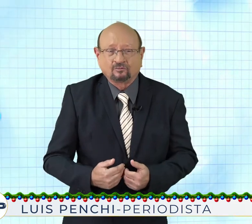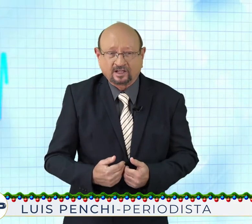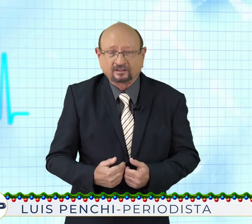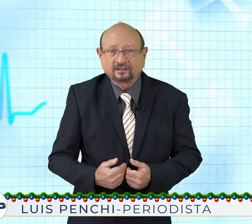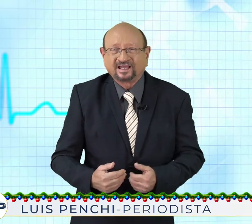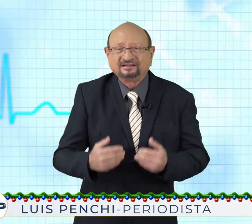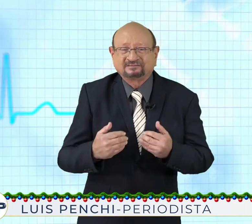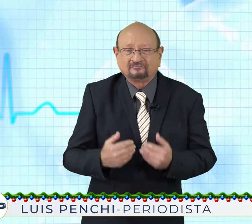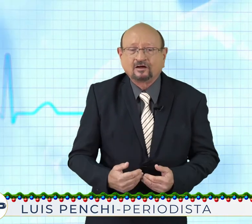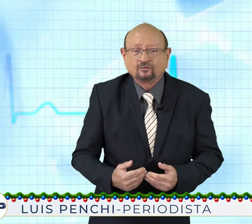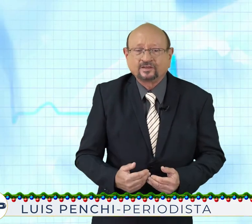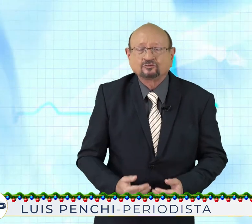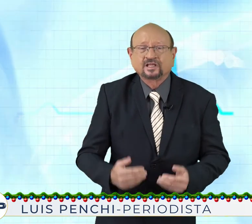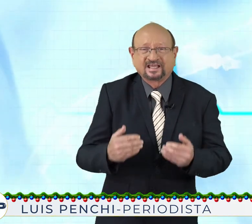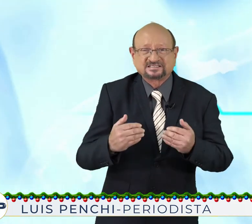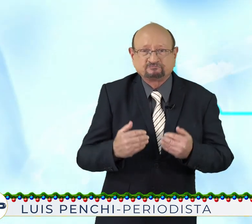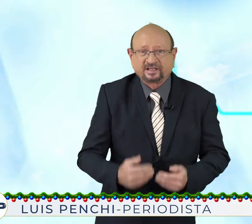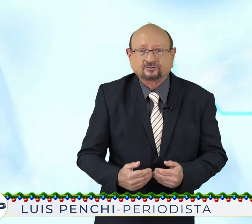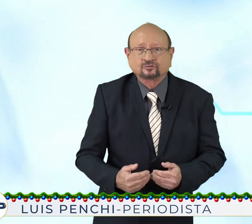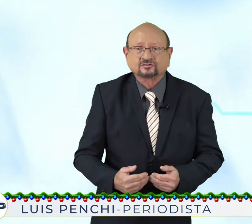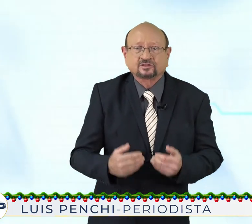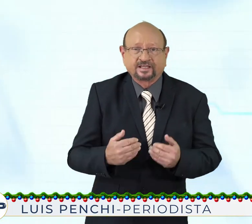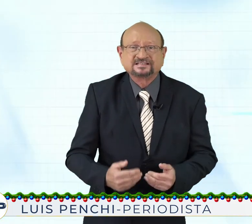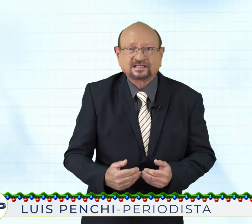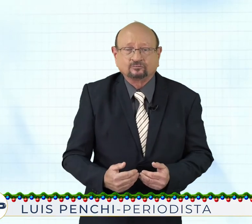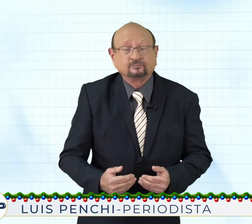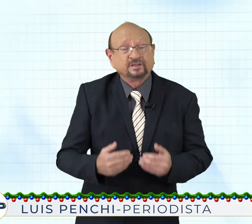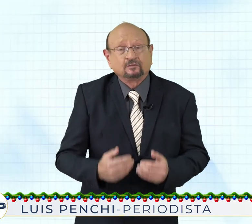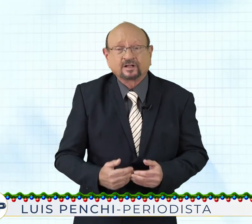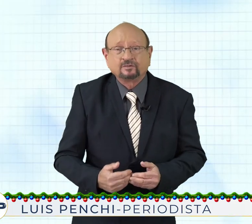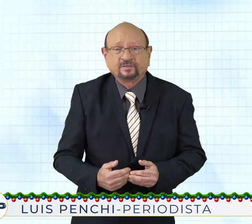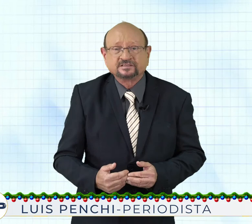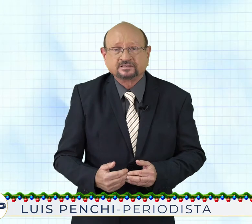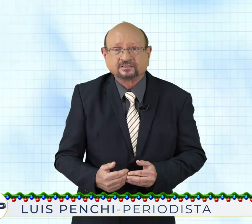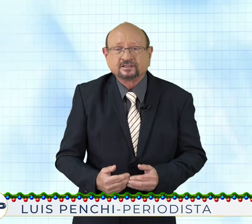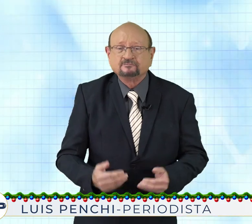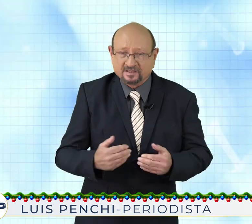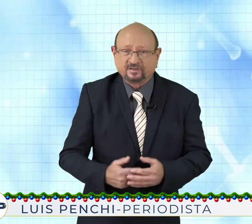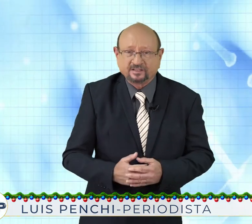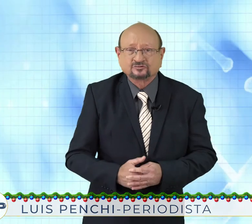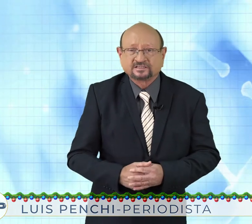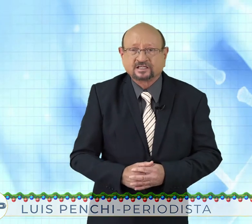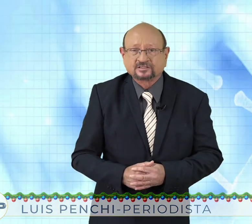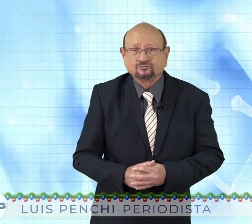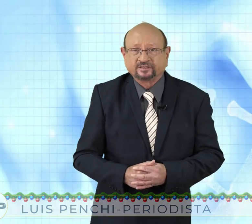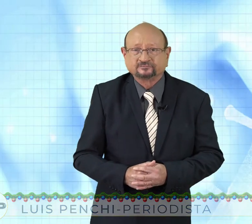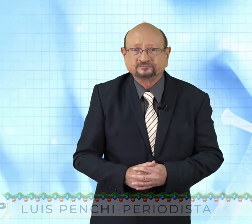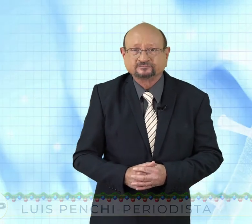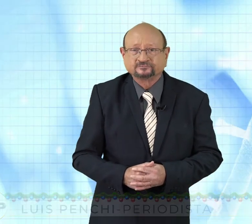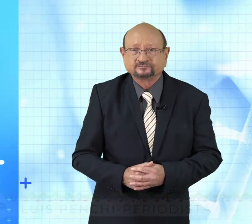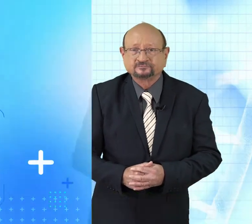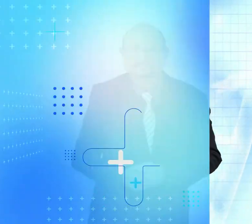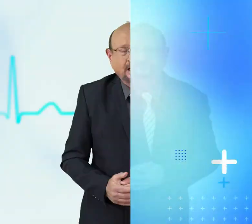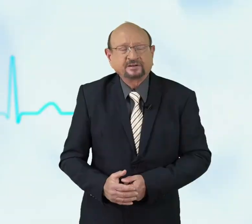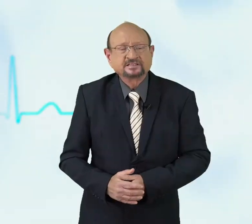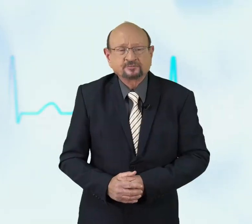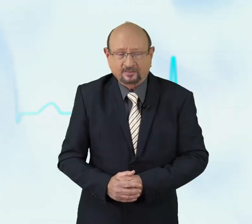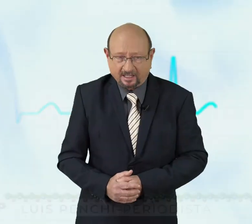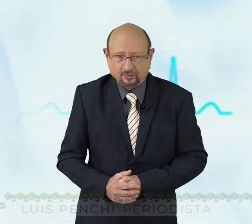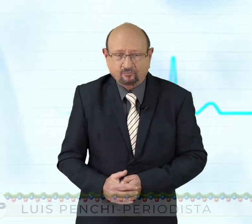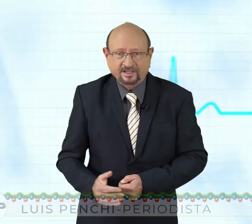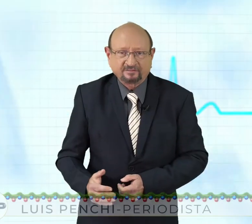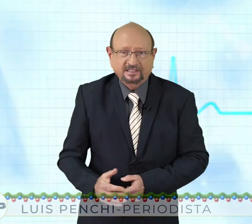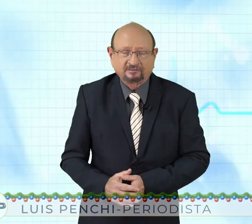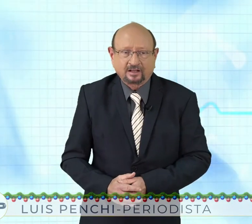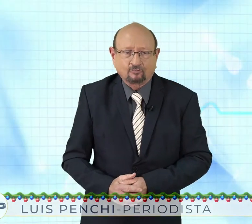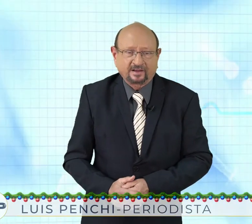resumir ahora. El trabajo de los expertos en salud. Mi nombre es Luis Penchi. Bienvenidos a este resumen. A principios